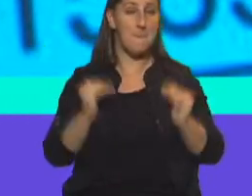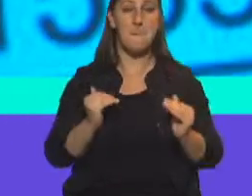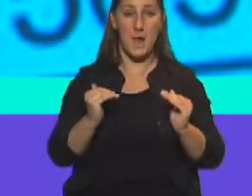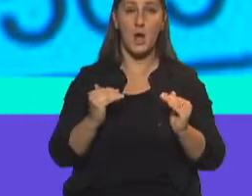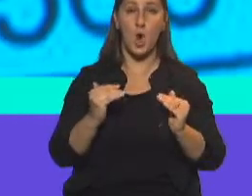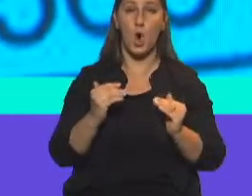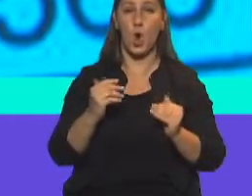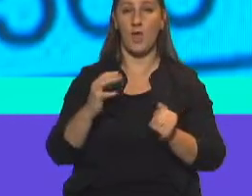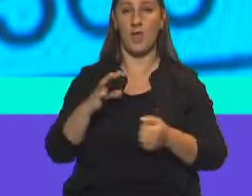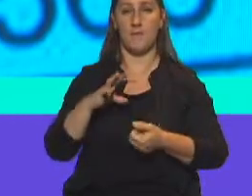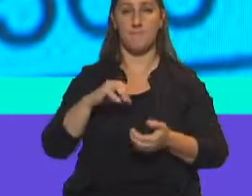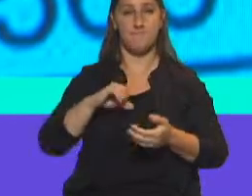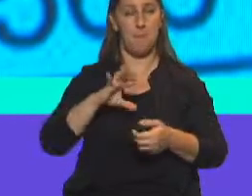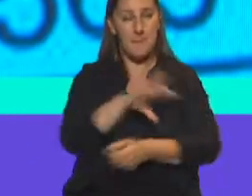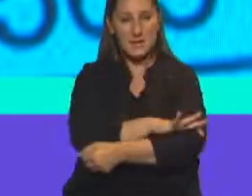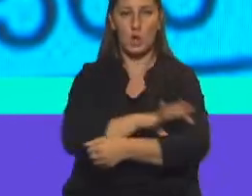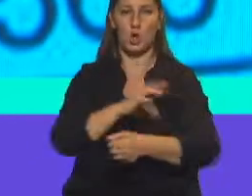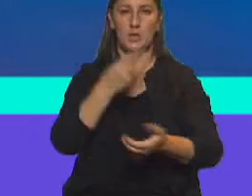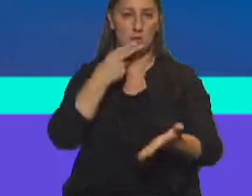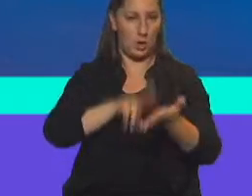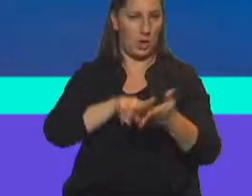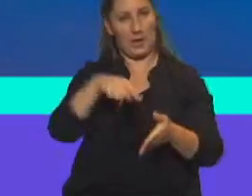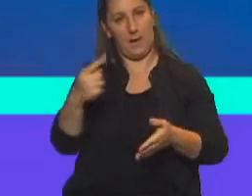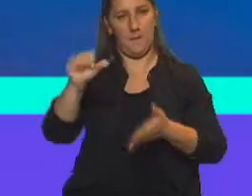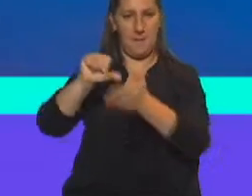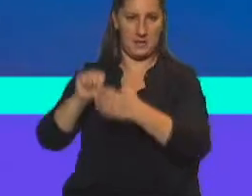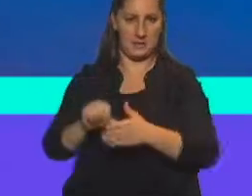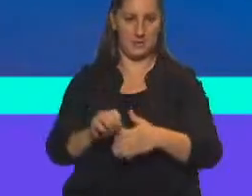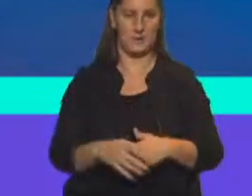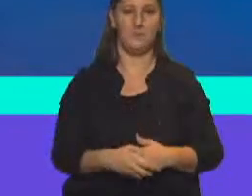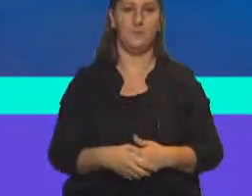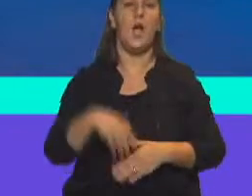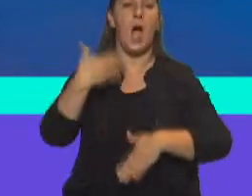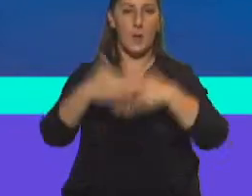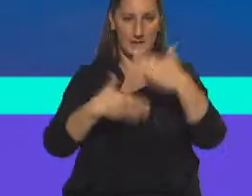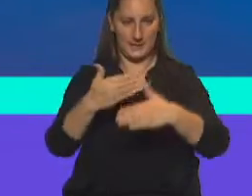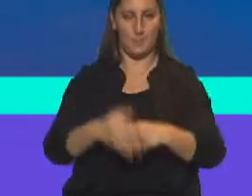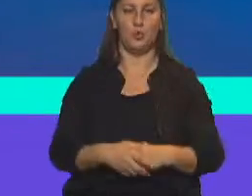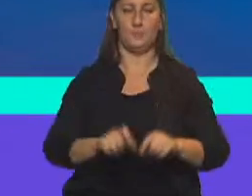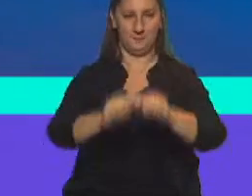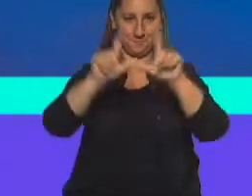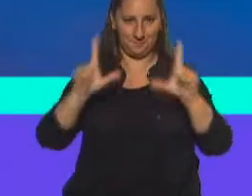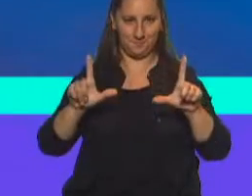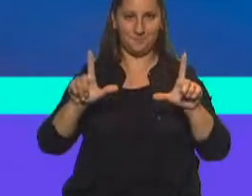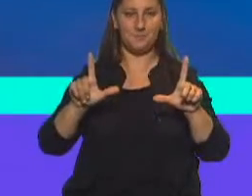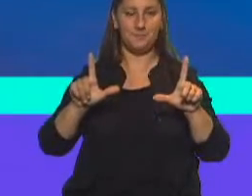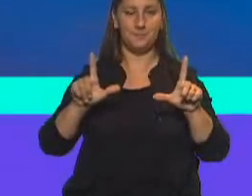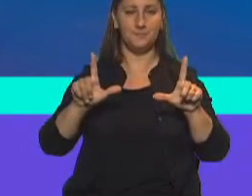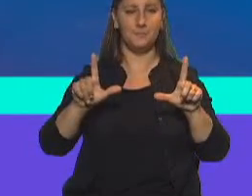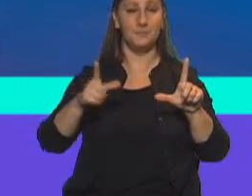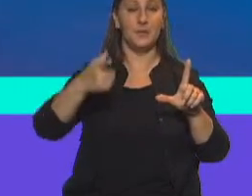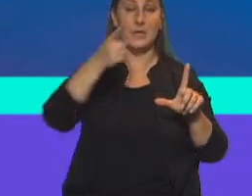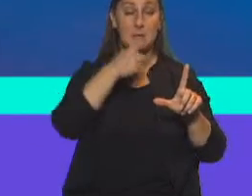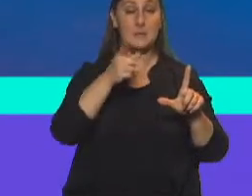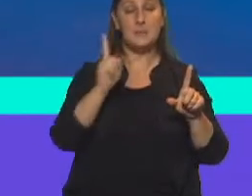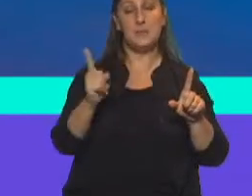materia de presión tributaria que otros países. Avancemos a una más, porque me parece que finalmente, y